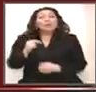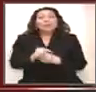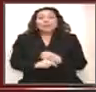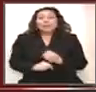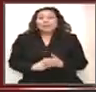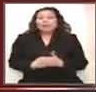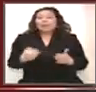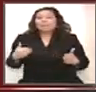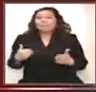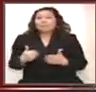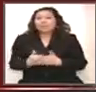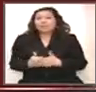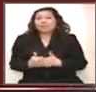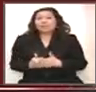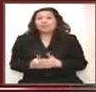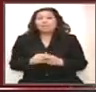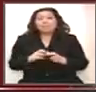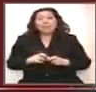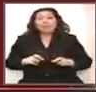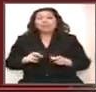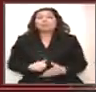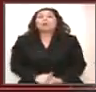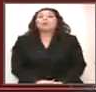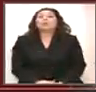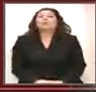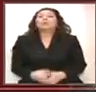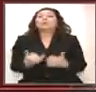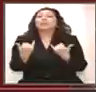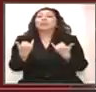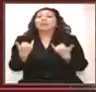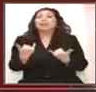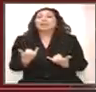nacional frente a los delitos patrimoniales. Esta,